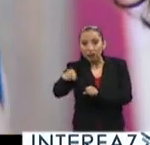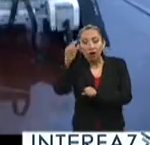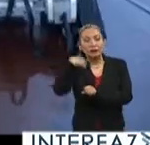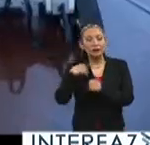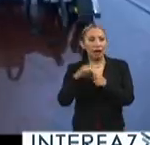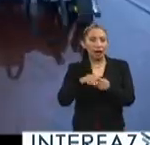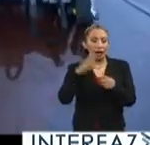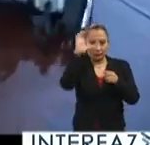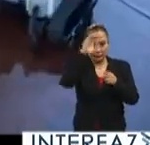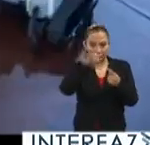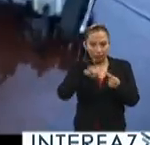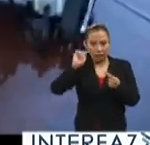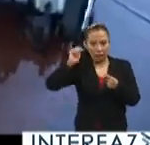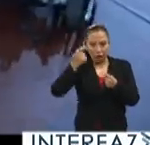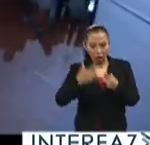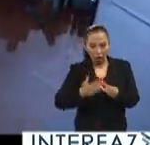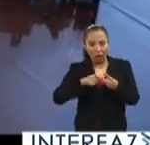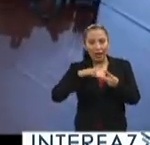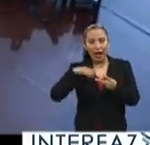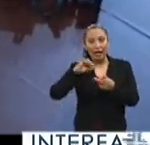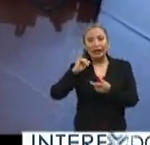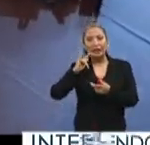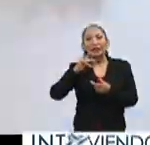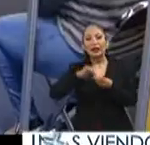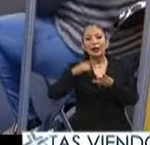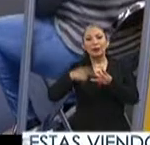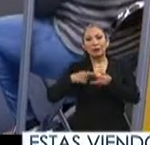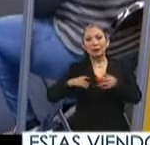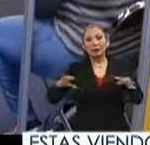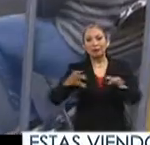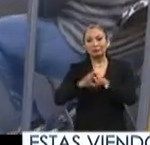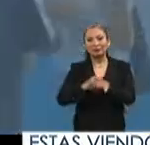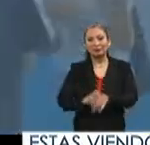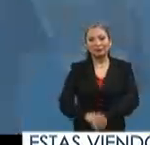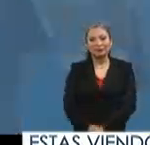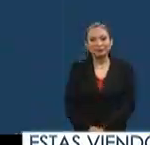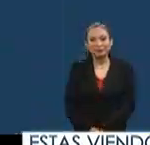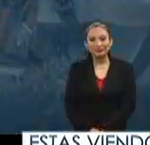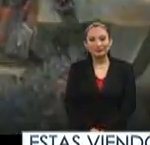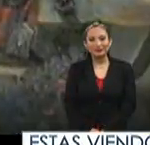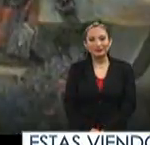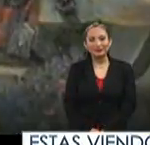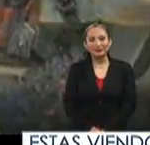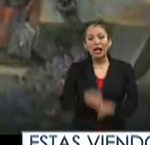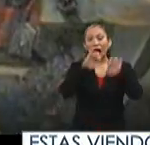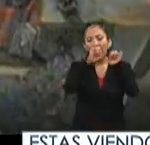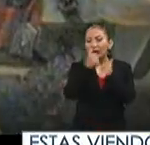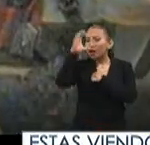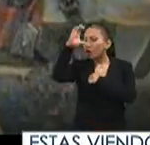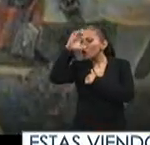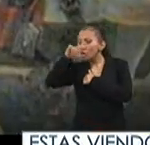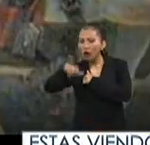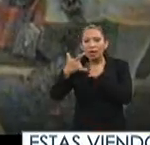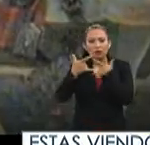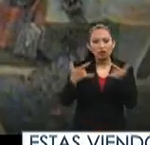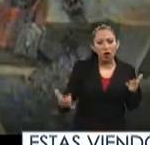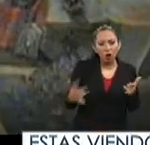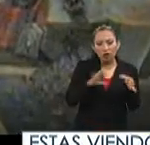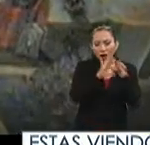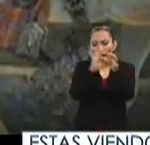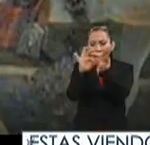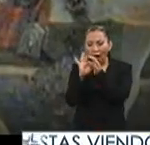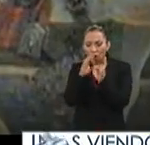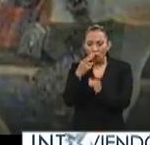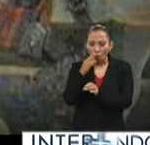las ramas de ciencia, tecnología, ingeniería y matemáticas. El arte, la cultura y la historia